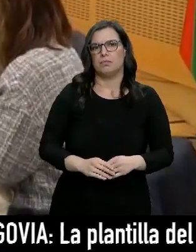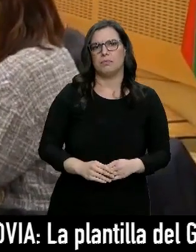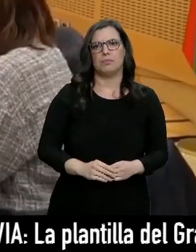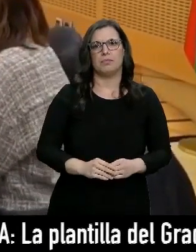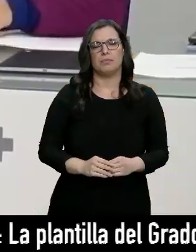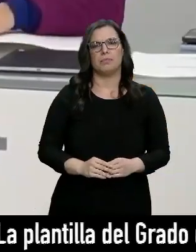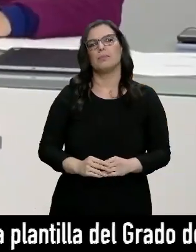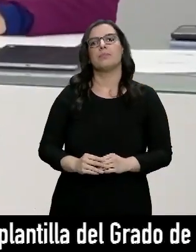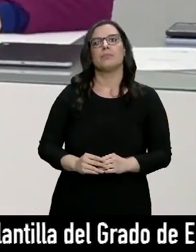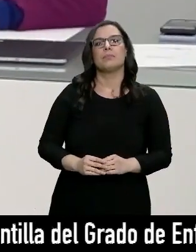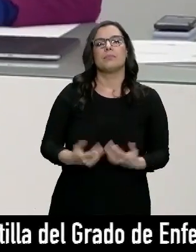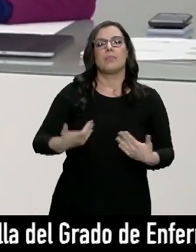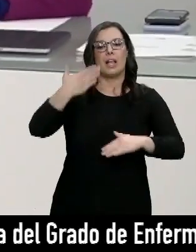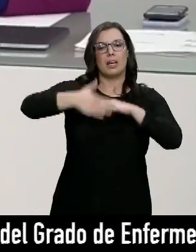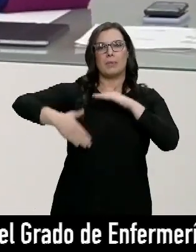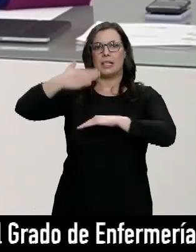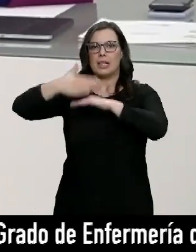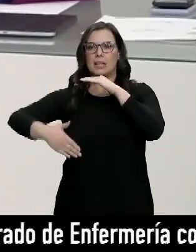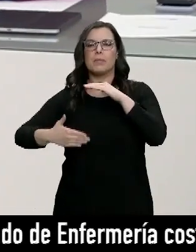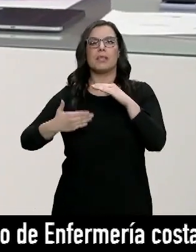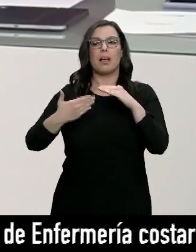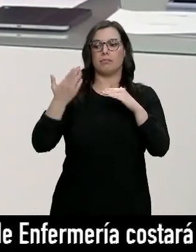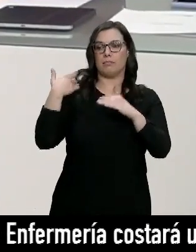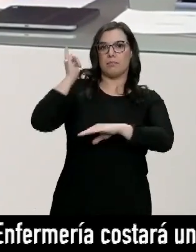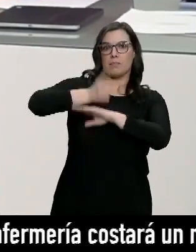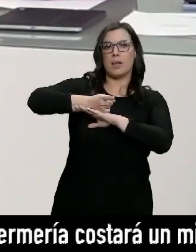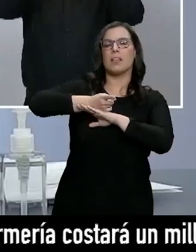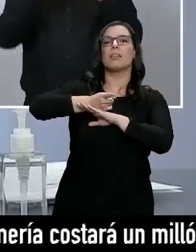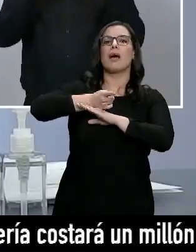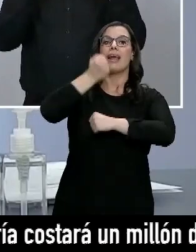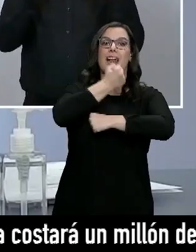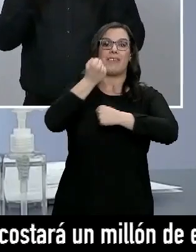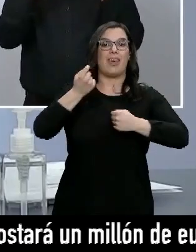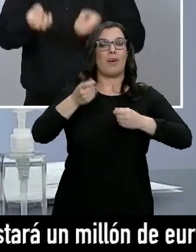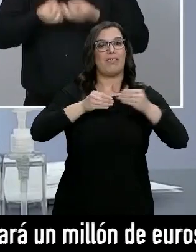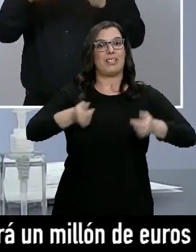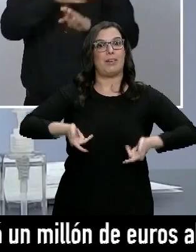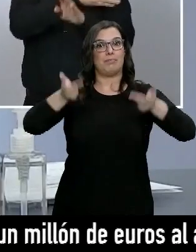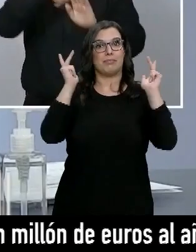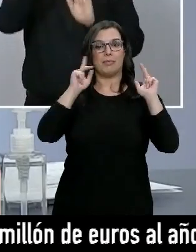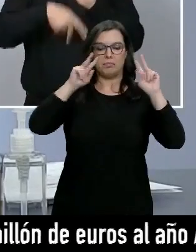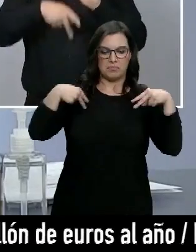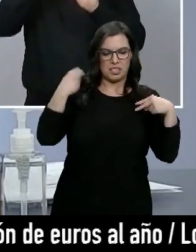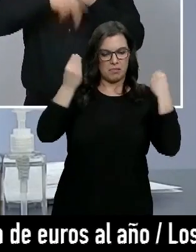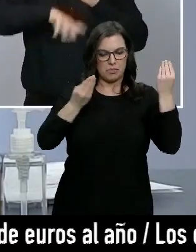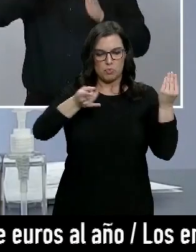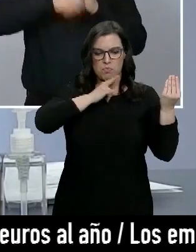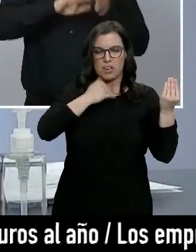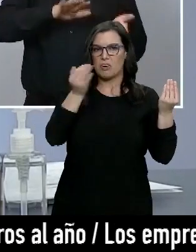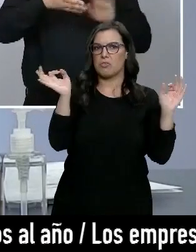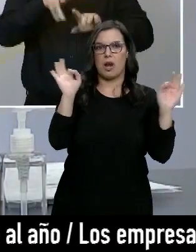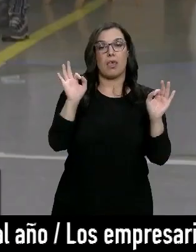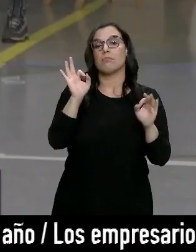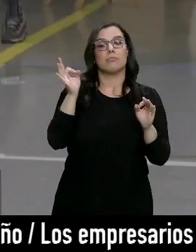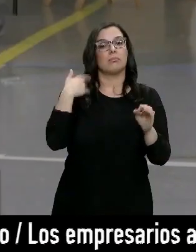No ha habido autocrítica de las restricciones que se llevaron a cabo en Navidad. Se adoptaron las medidas que había que adoptar con la situación que teníamos a principios